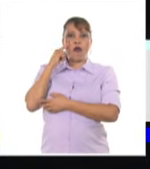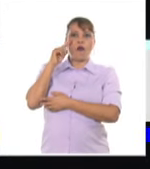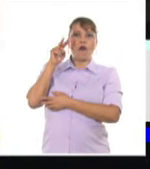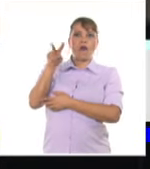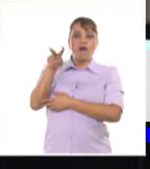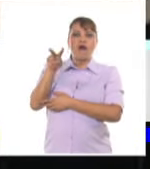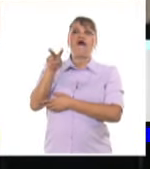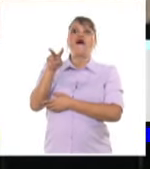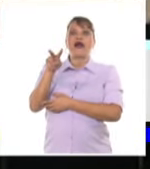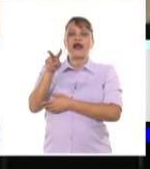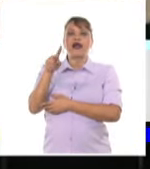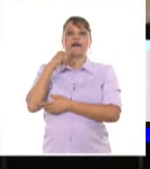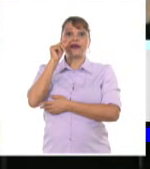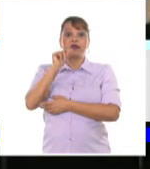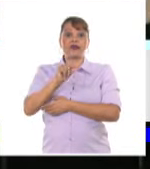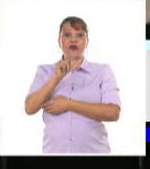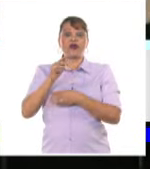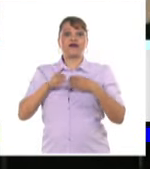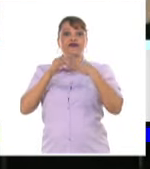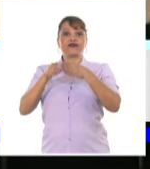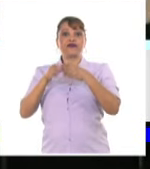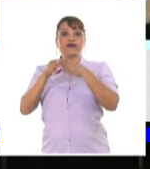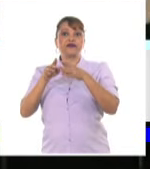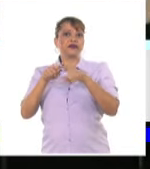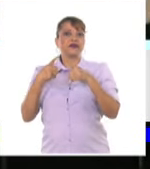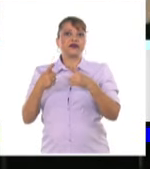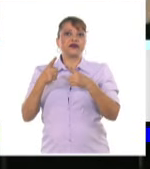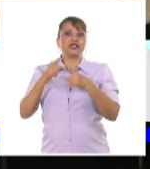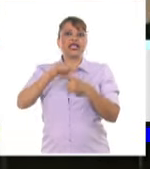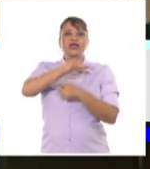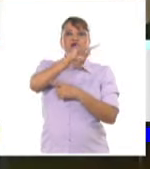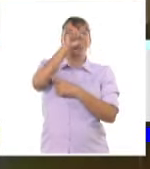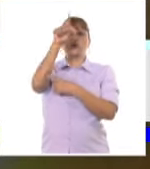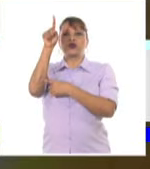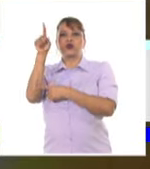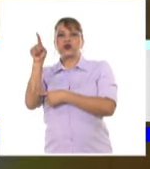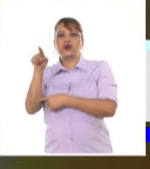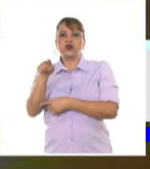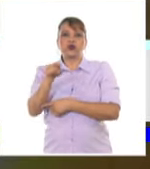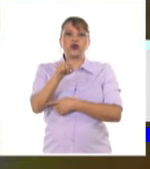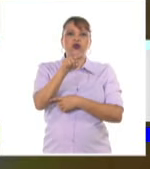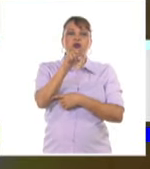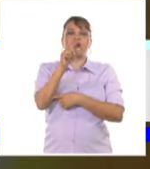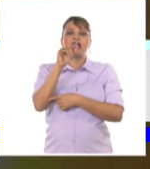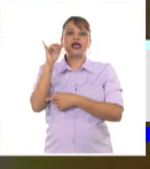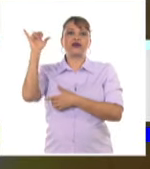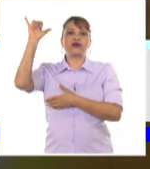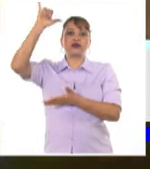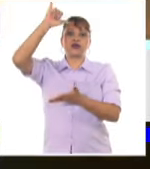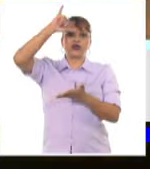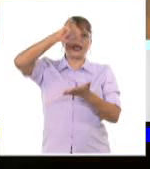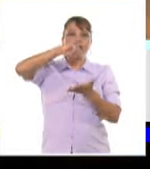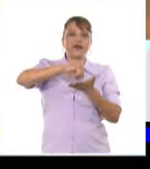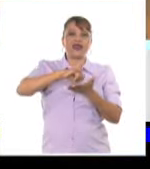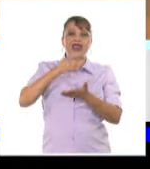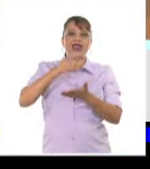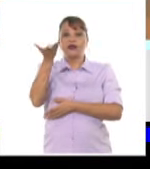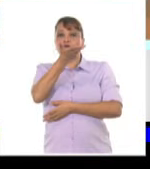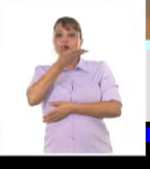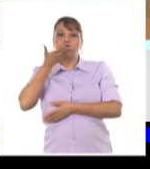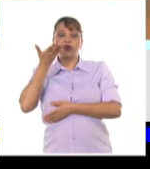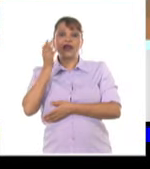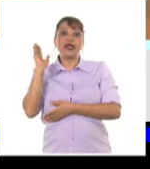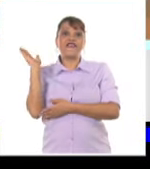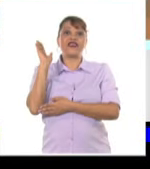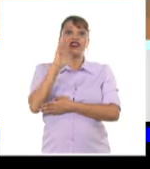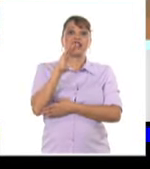de navegación aérea confirmaron que se trata de estelas de condensación generadas por los gases de escape de un avión procedente de Bogotá que no